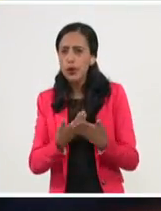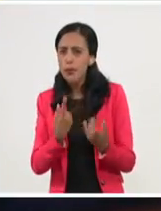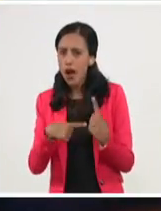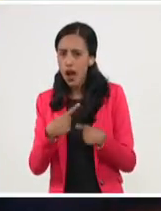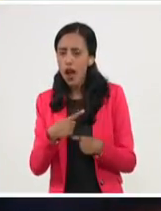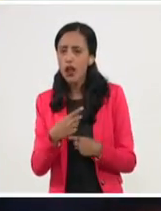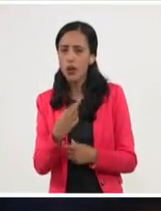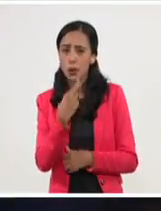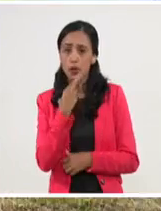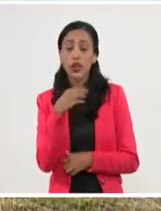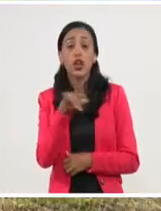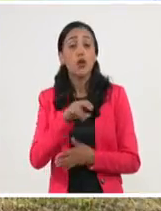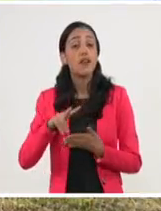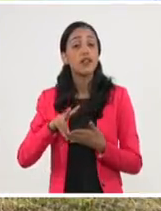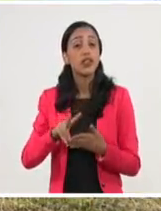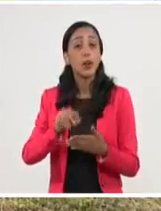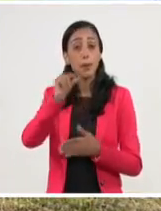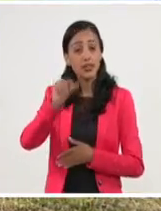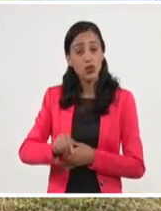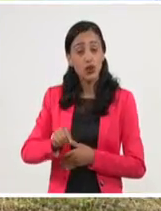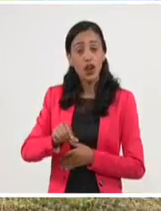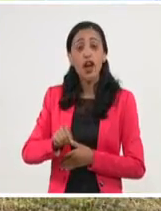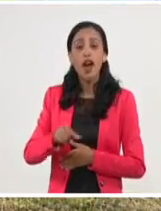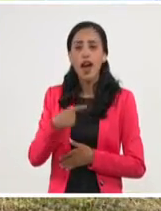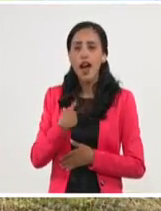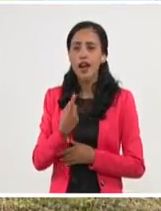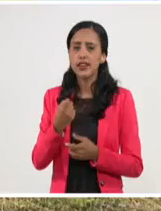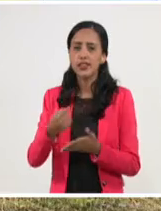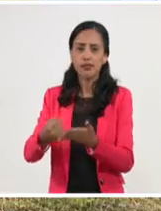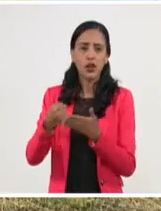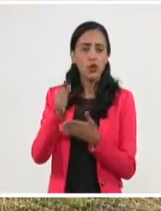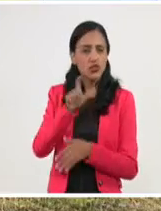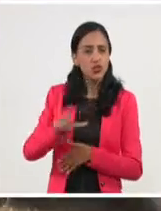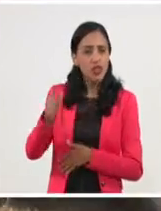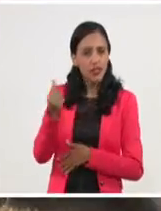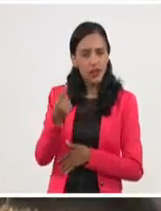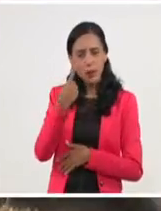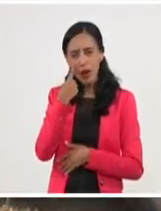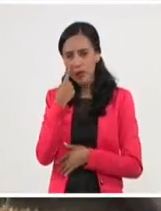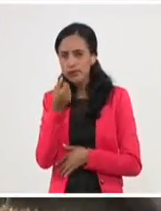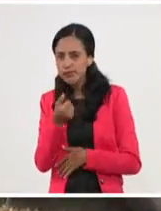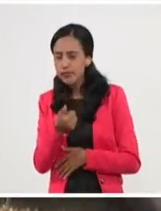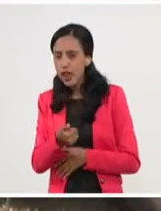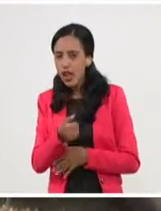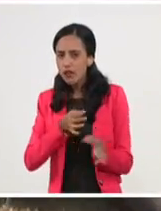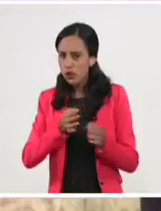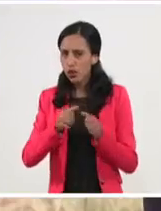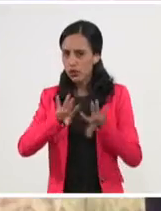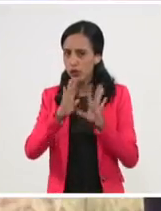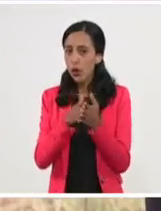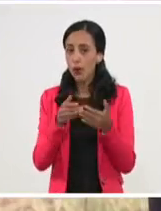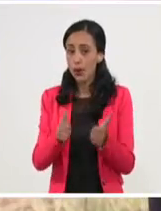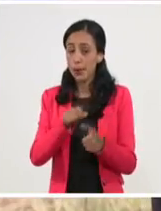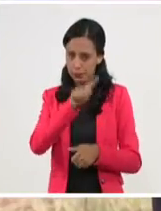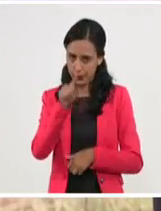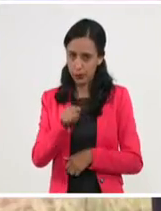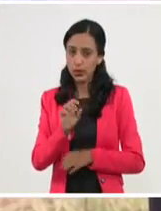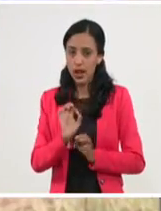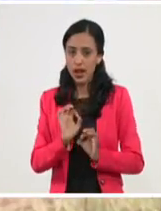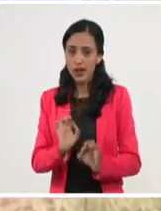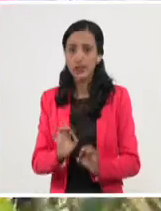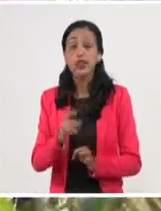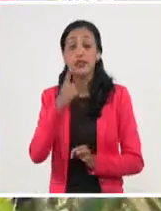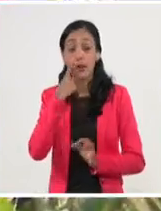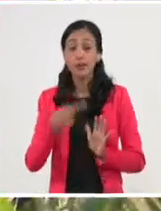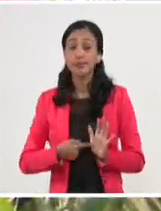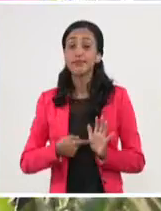de la Seguridad Social. La cultura llegó también para embellecer áreas de esta comunidad. Acciones de este tipo demuestran una vez más todo lo que se